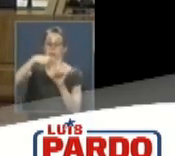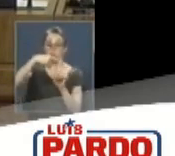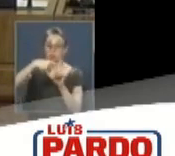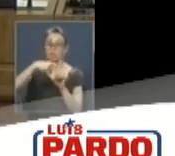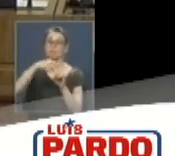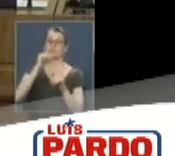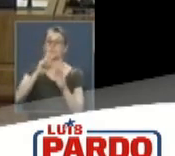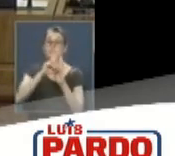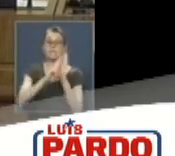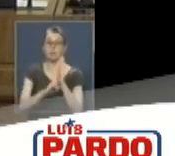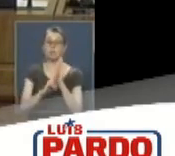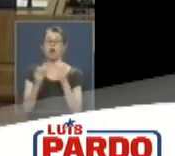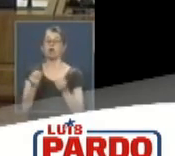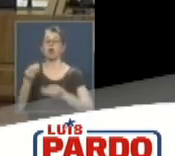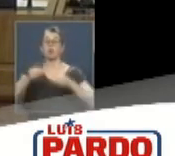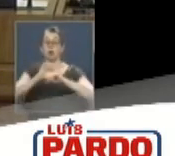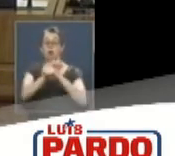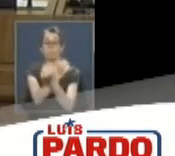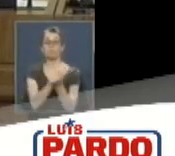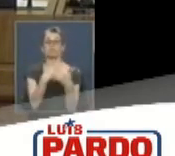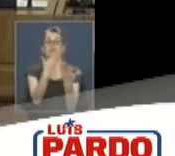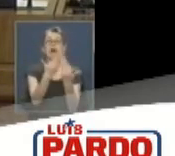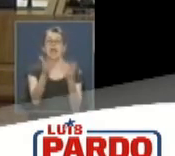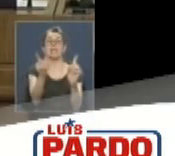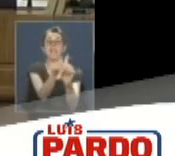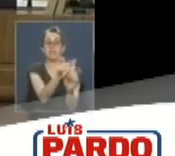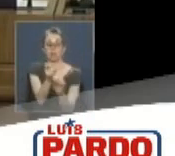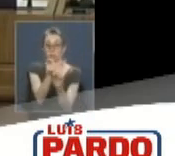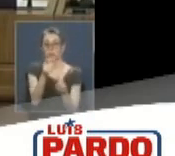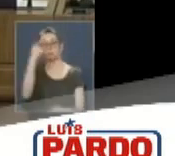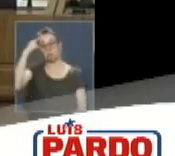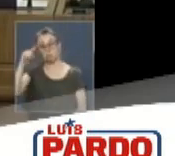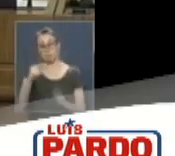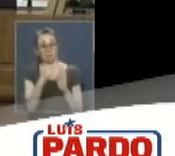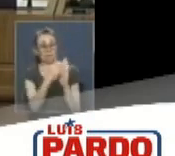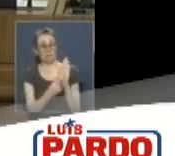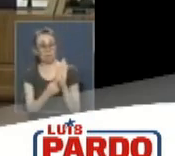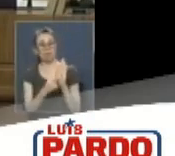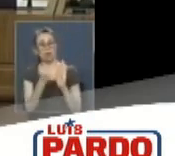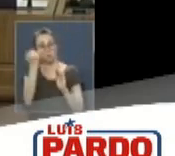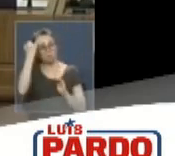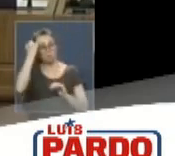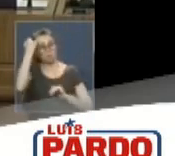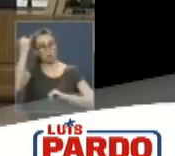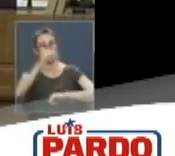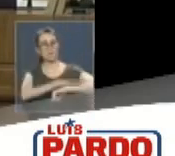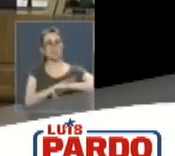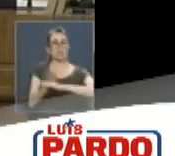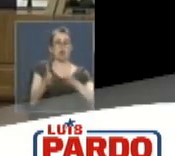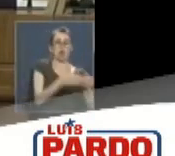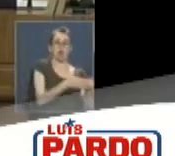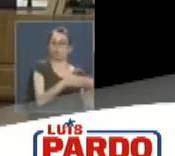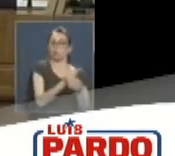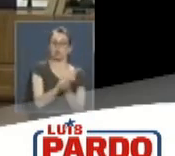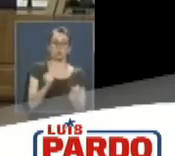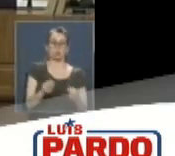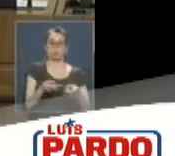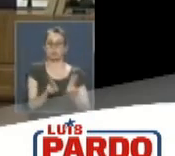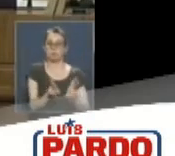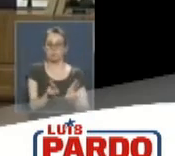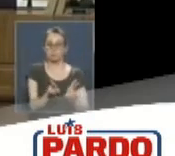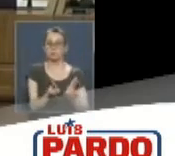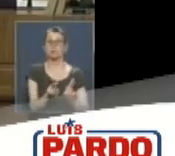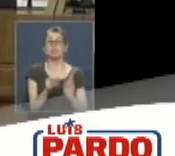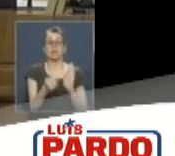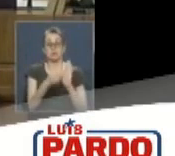vista de la regulación de las libertades condicionales, pero que lamentablemente posee un sesgo ideológico intolerable y que, lejos de